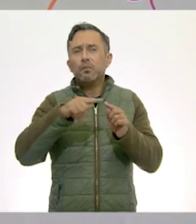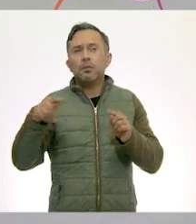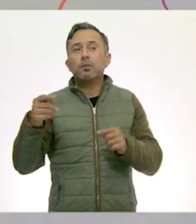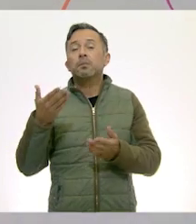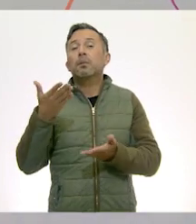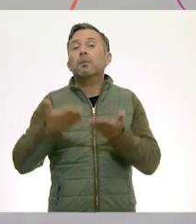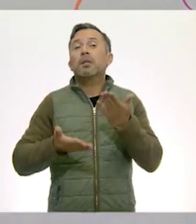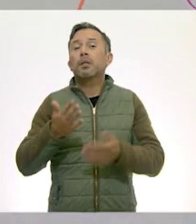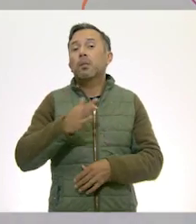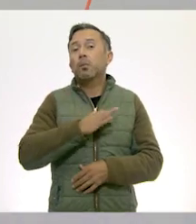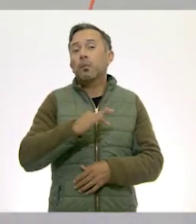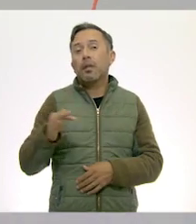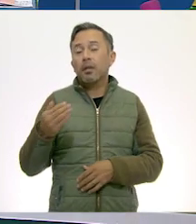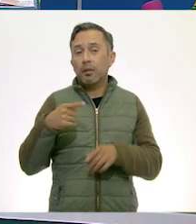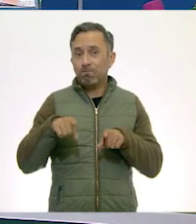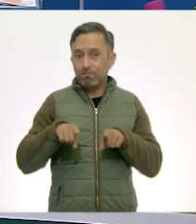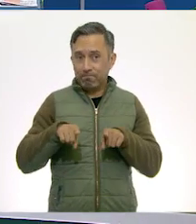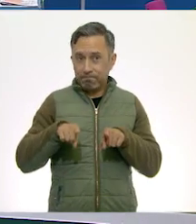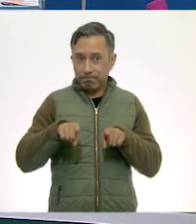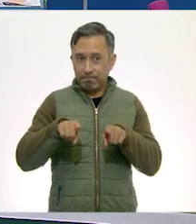paralelas